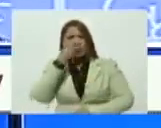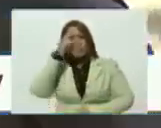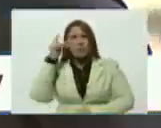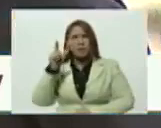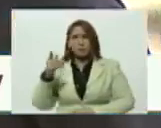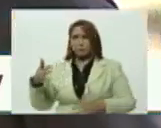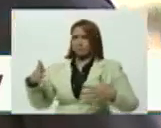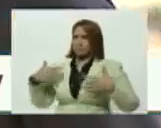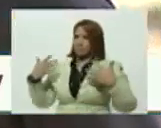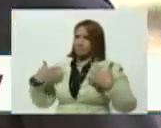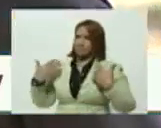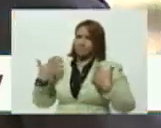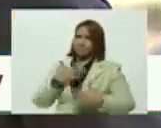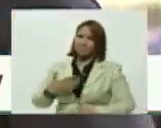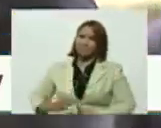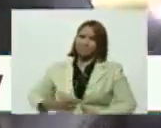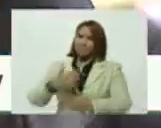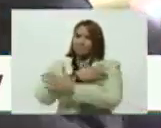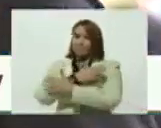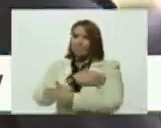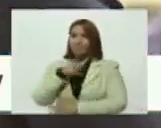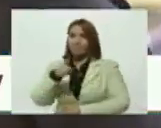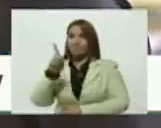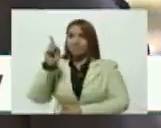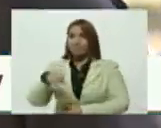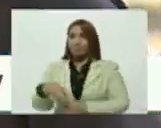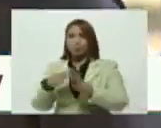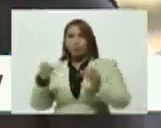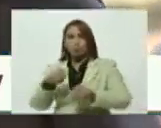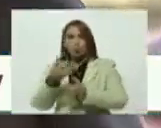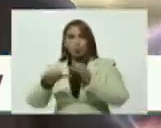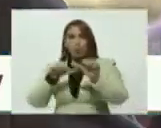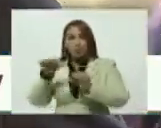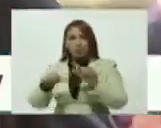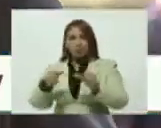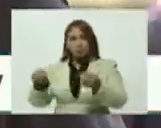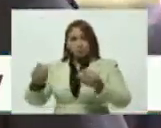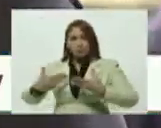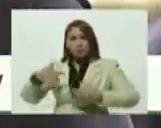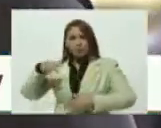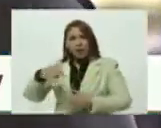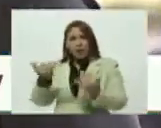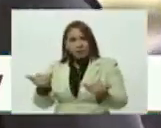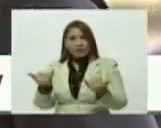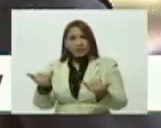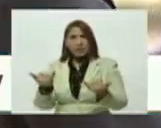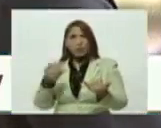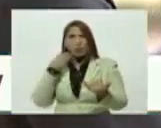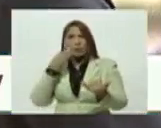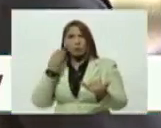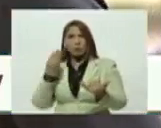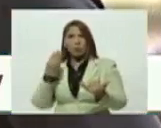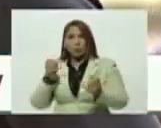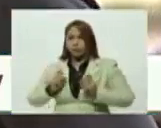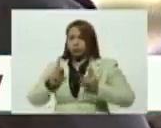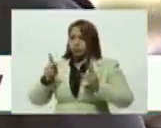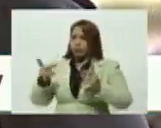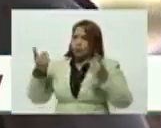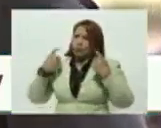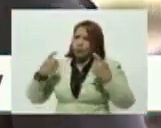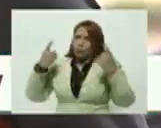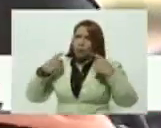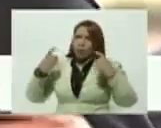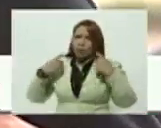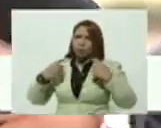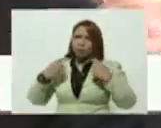Contento, presidente. Felicitaciones a usted y a toda la generación que nos ha dado a esta juventud la oportunidad de formarnos con el legado del